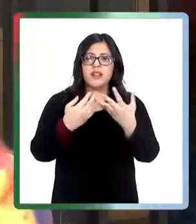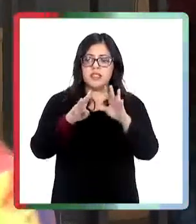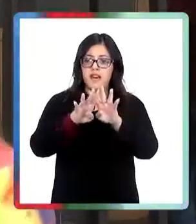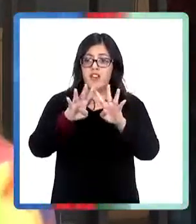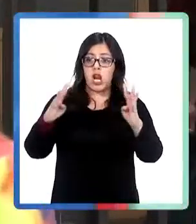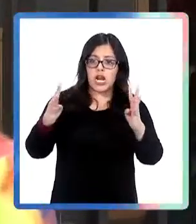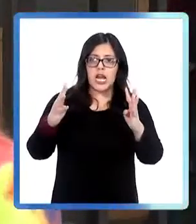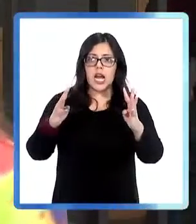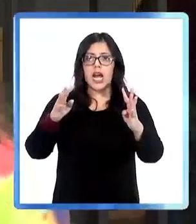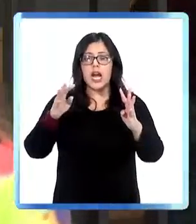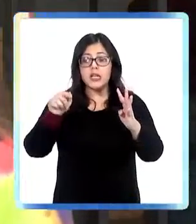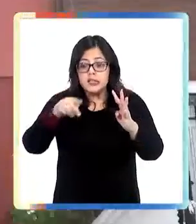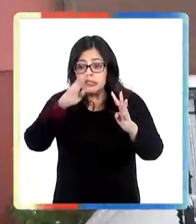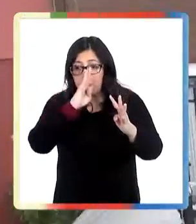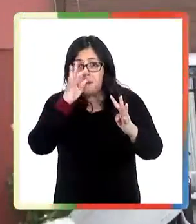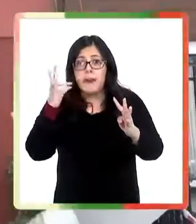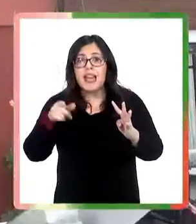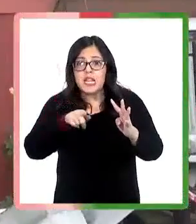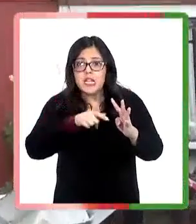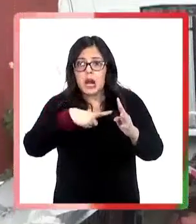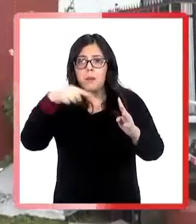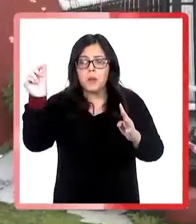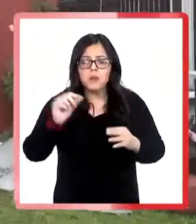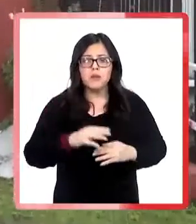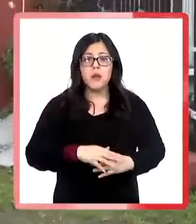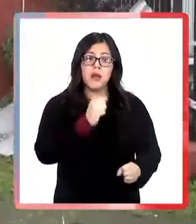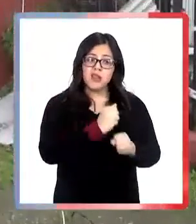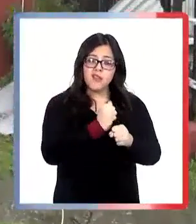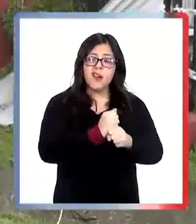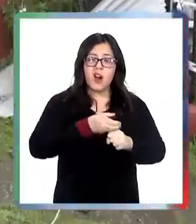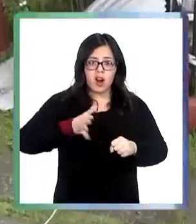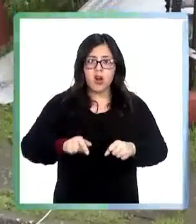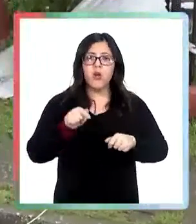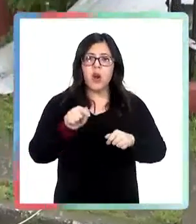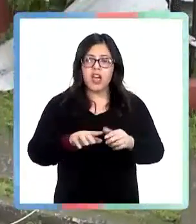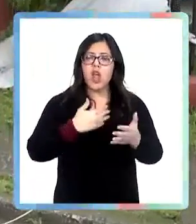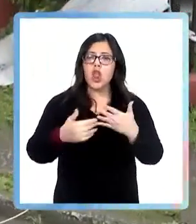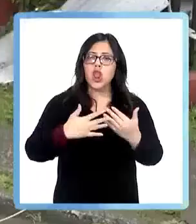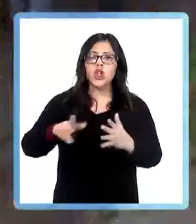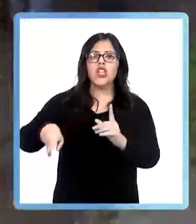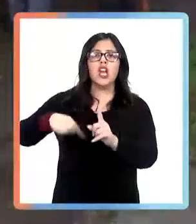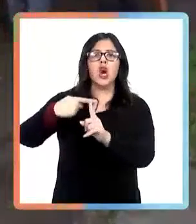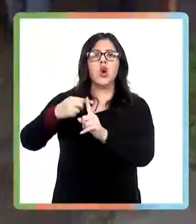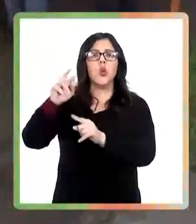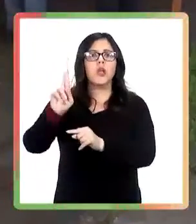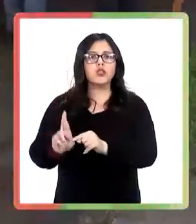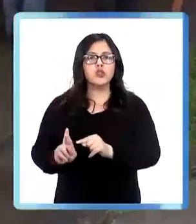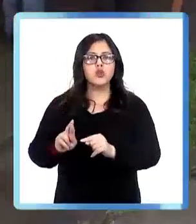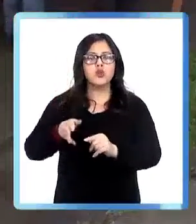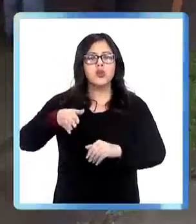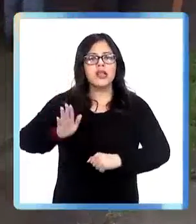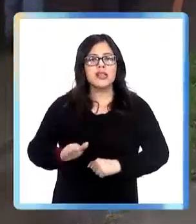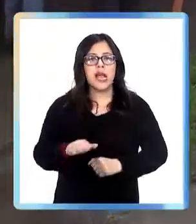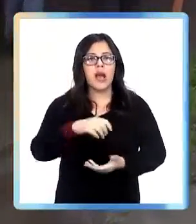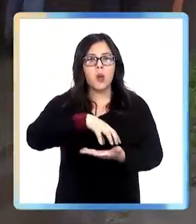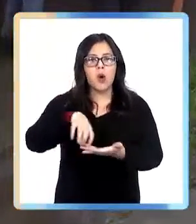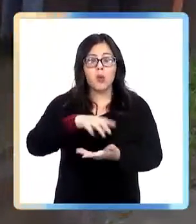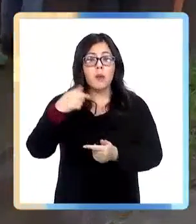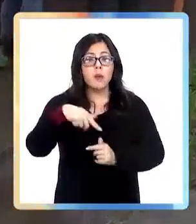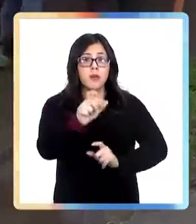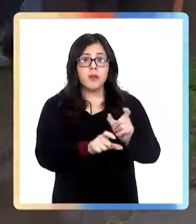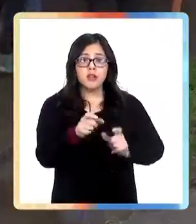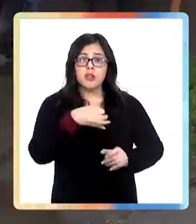reja y ella salió corriendo. Los trabajos continúan en el sector de Cruz del Sur en Talcahuano, pero vecinas y